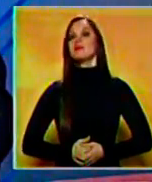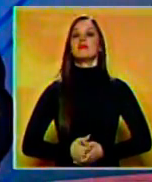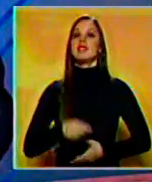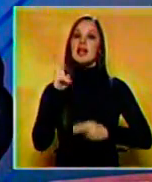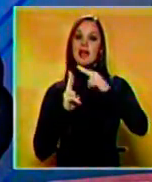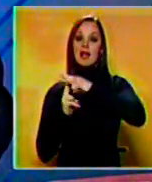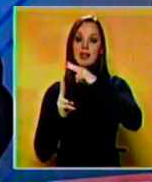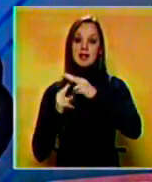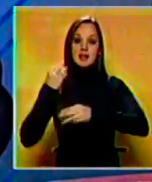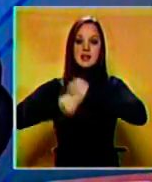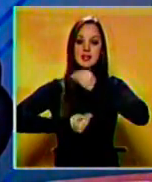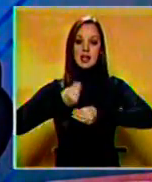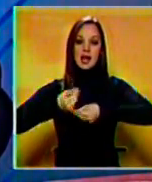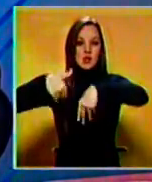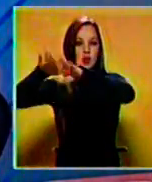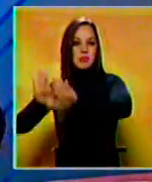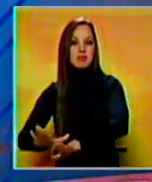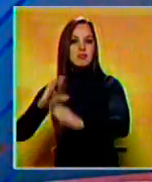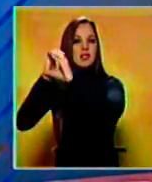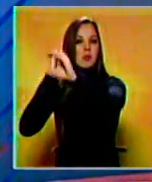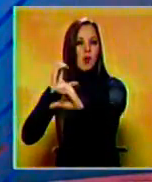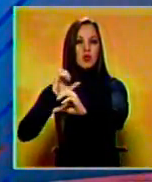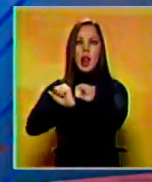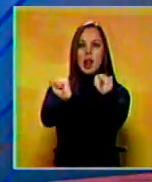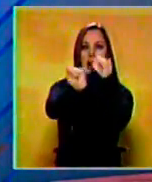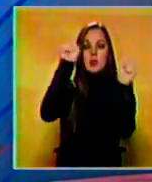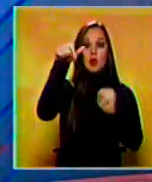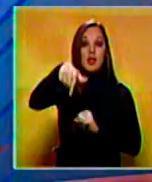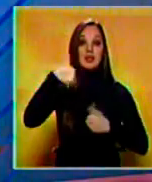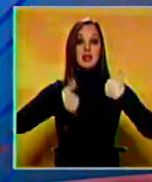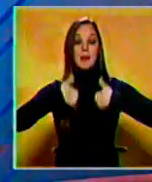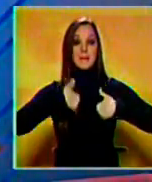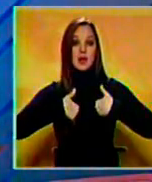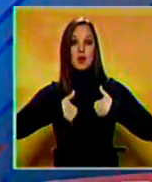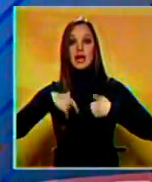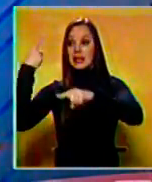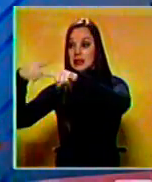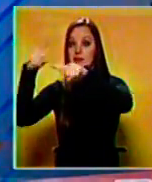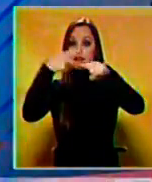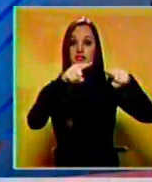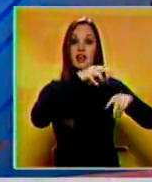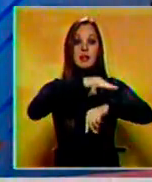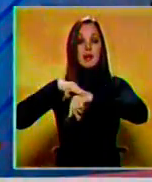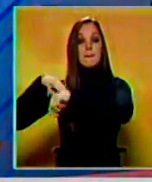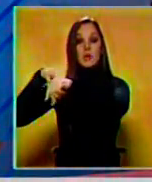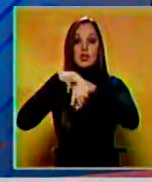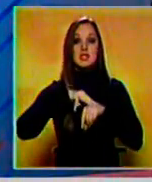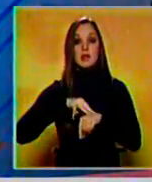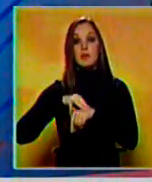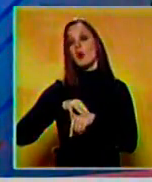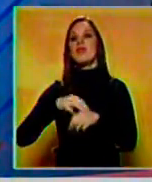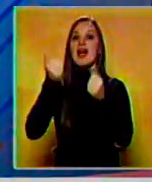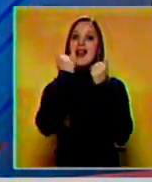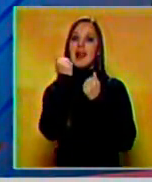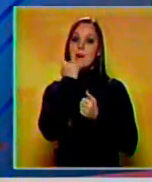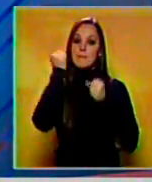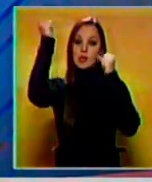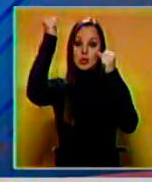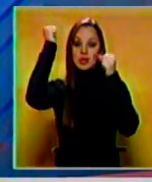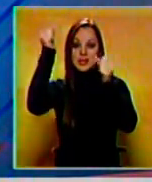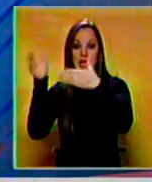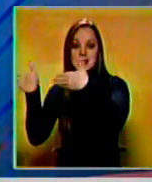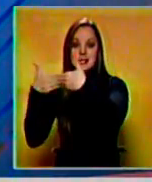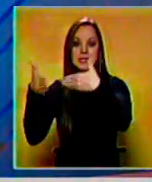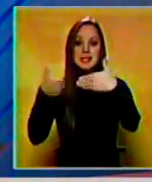En Táchira se realiza un paro de transporte desde la madrugada de este miércoles en varios municipios del estado. La protesta ha cerrado carreteras de conexión